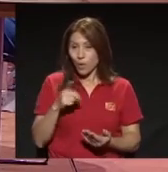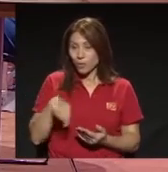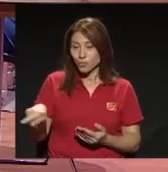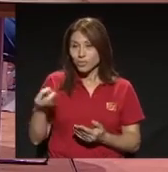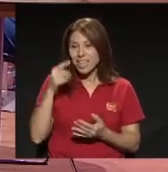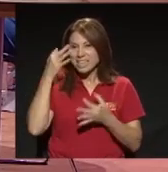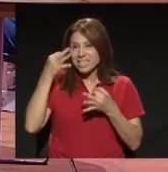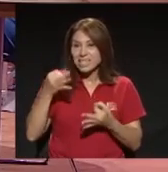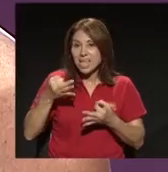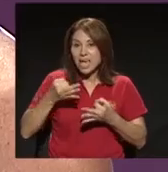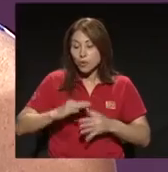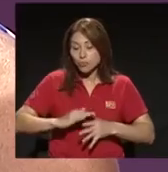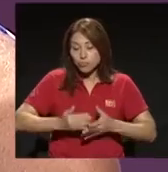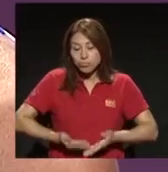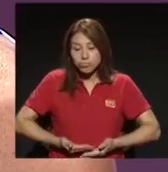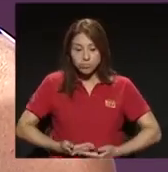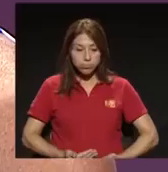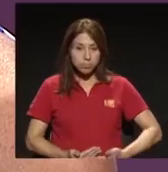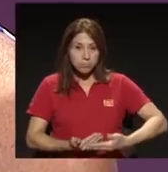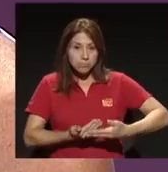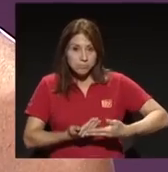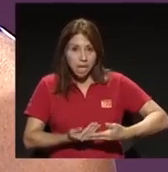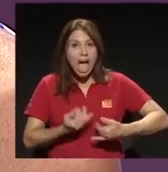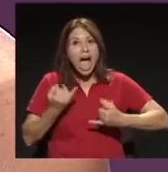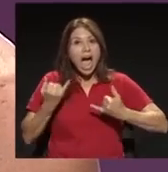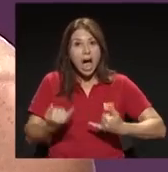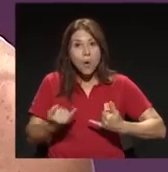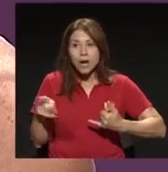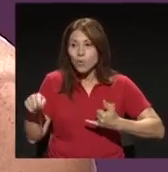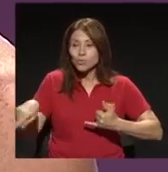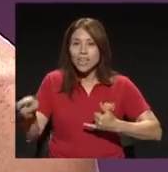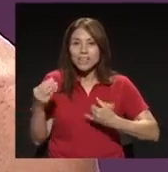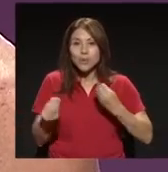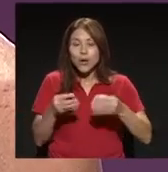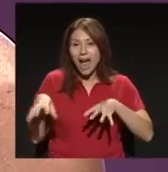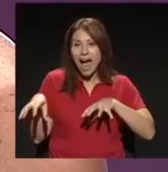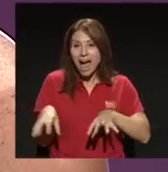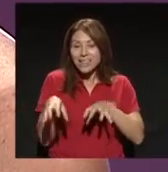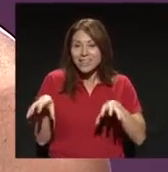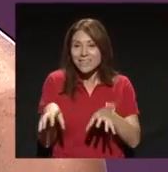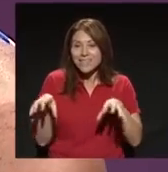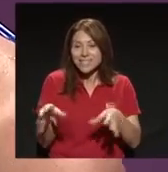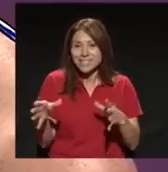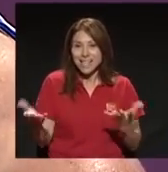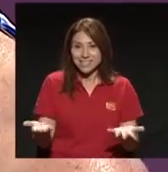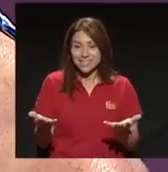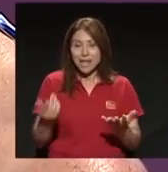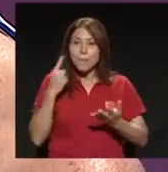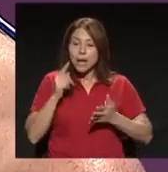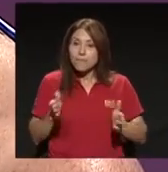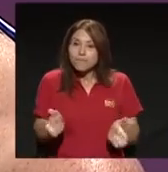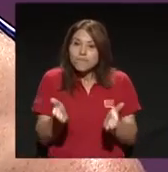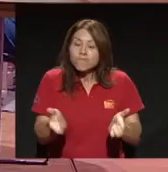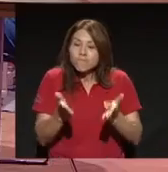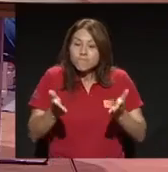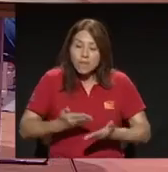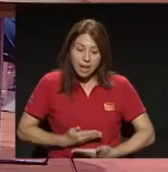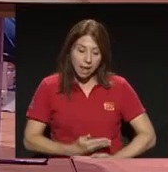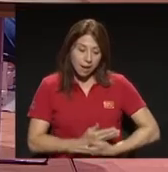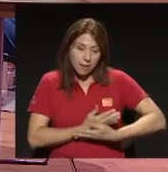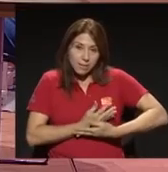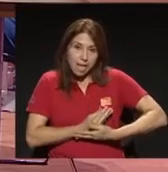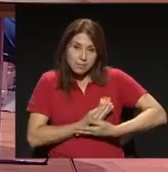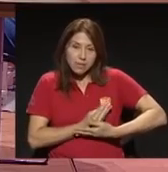mundo de su bebé y terminan ahora como activistas de la lactancia materna cuál ha sido esta experiencia